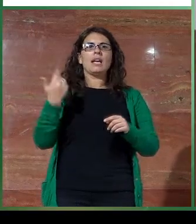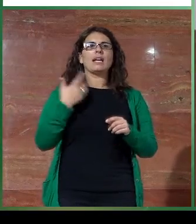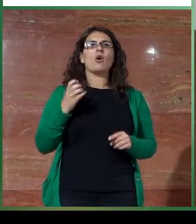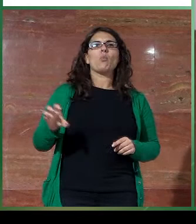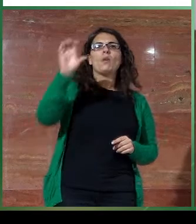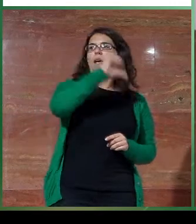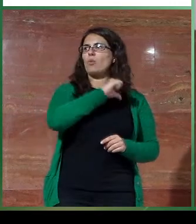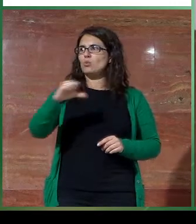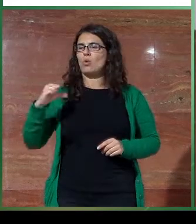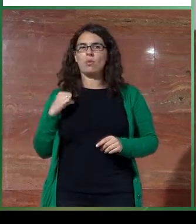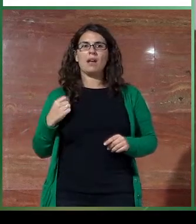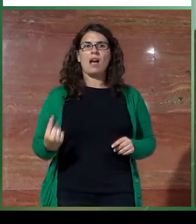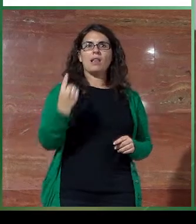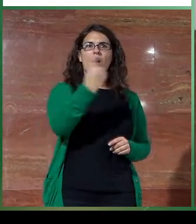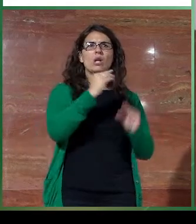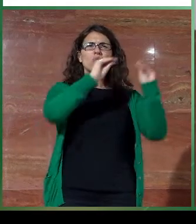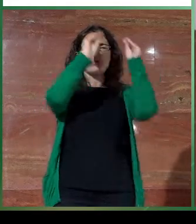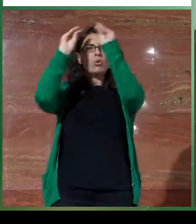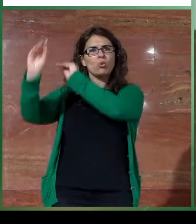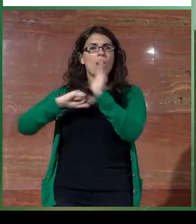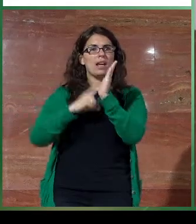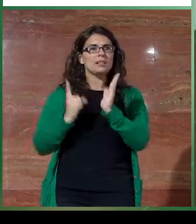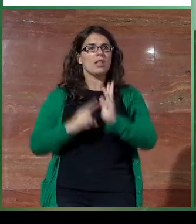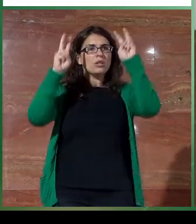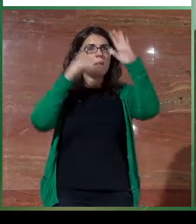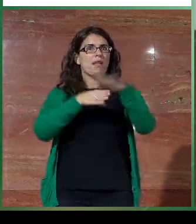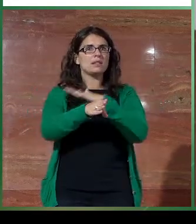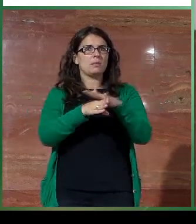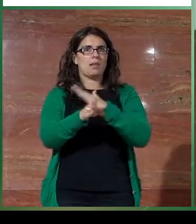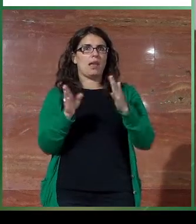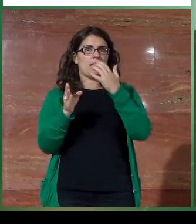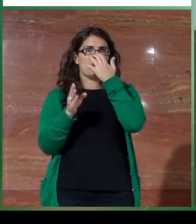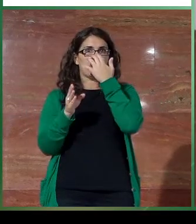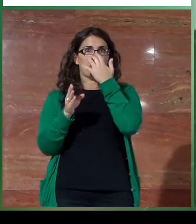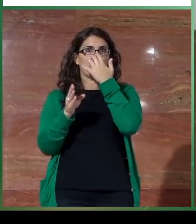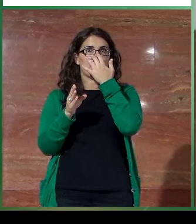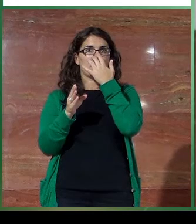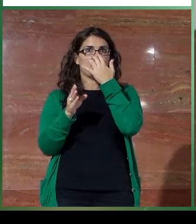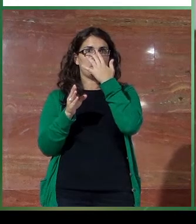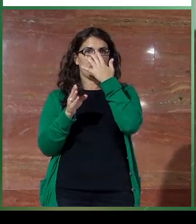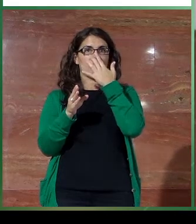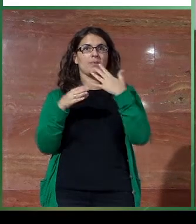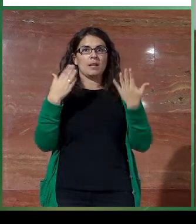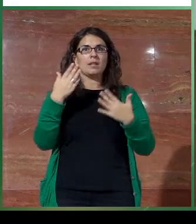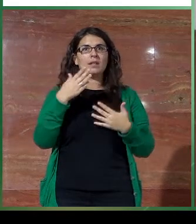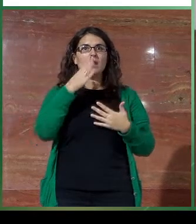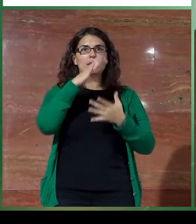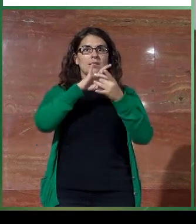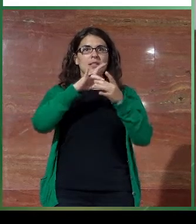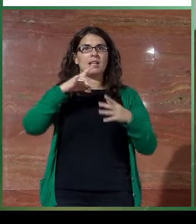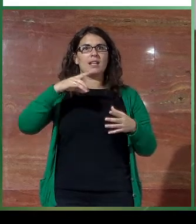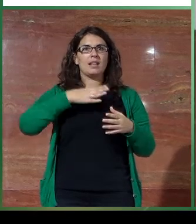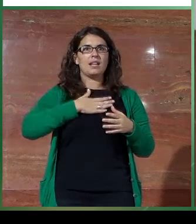autónoma tenga su propia legislación en materia de accesibilidad, una cosa absolutamente incomprensible, pero eso